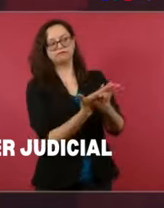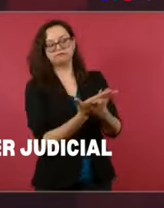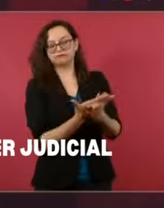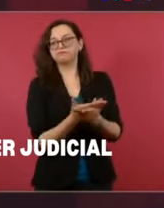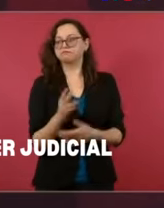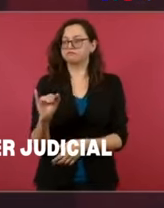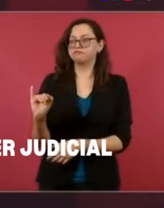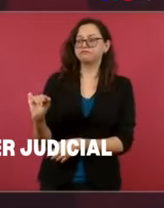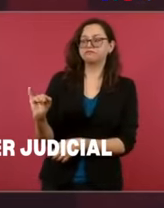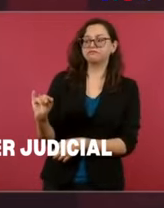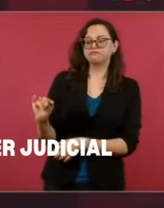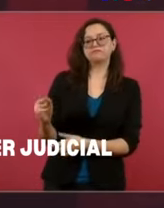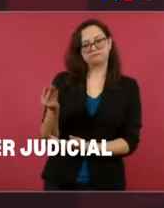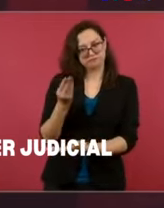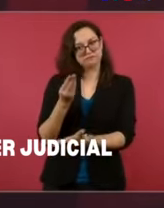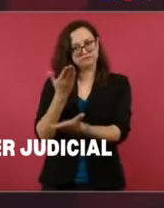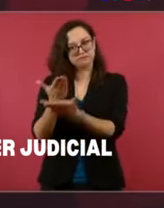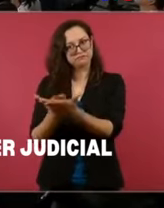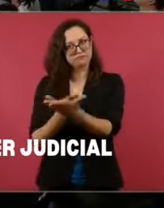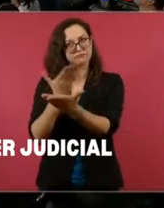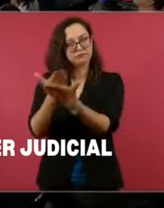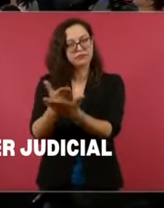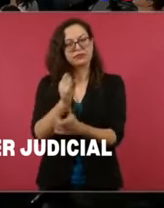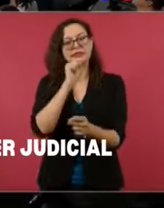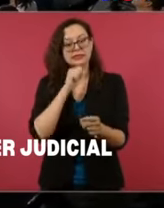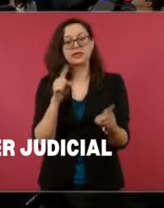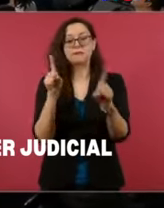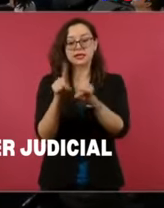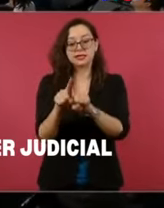La otra, que ustedes la conocen, es